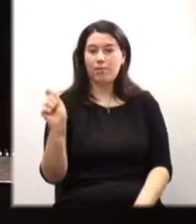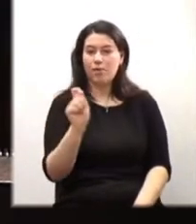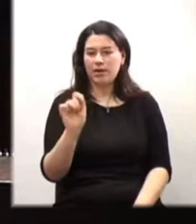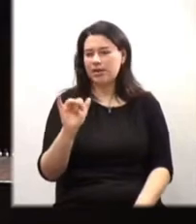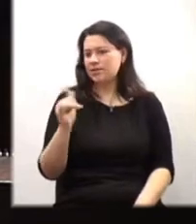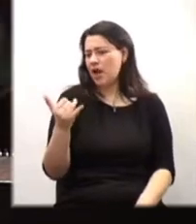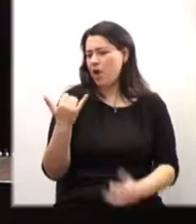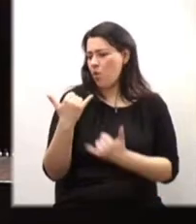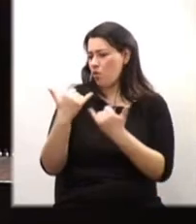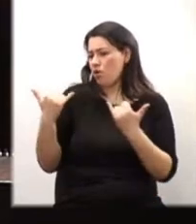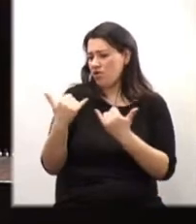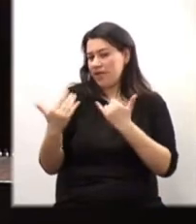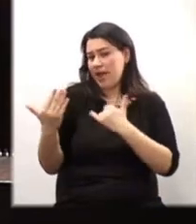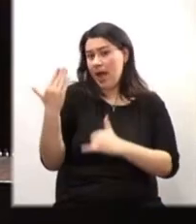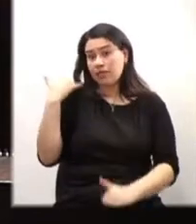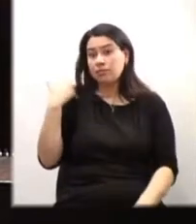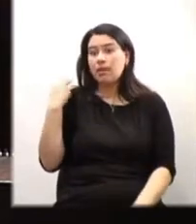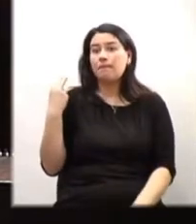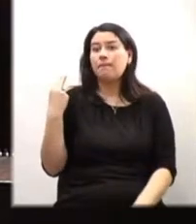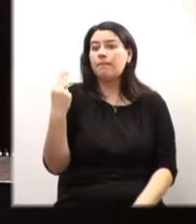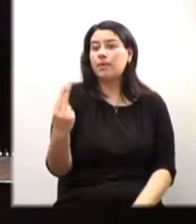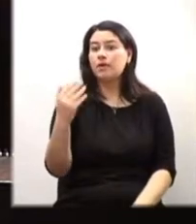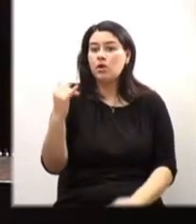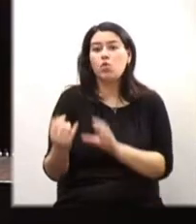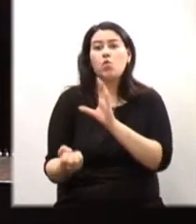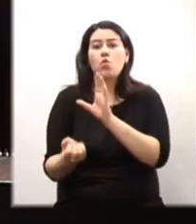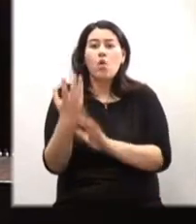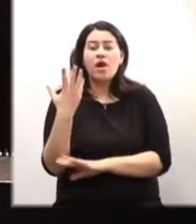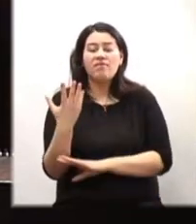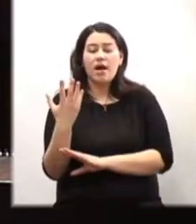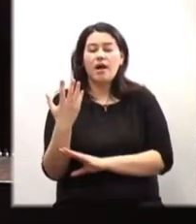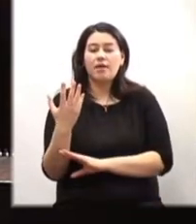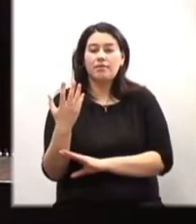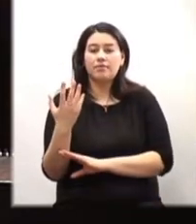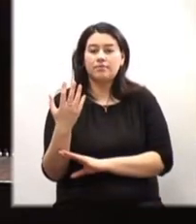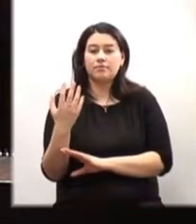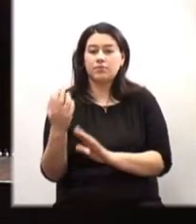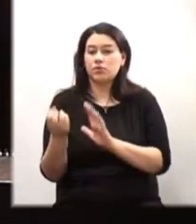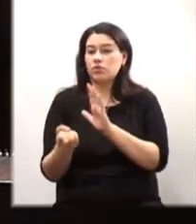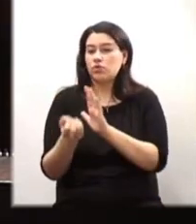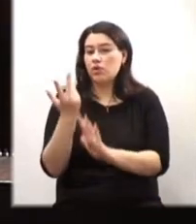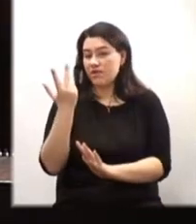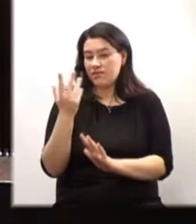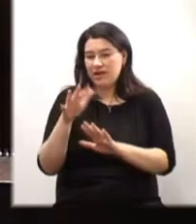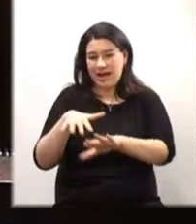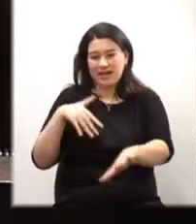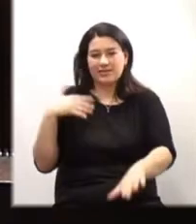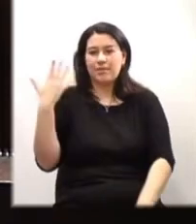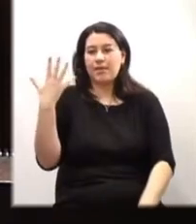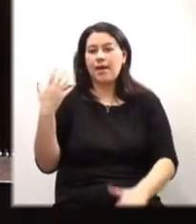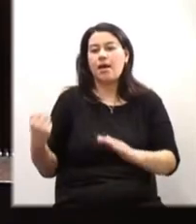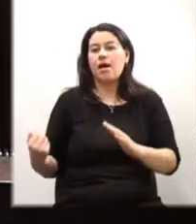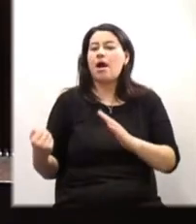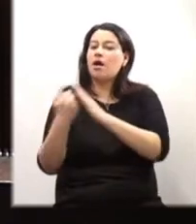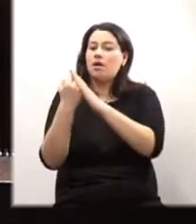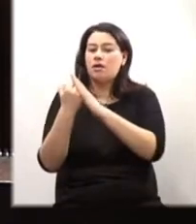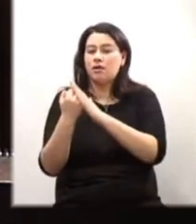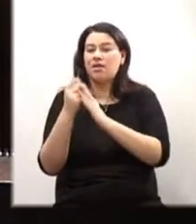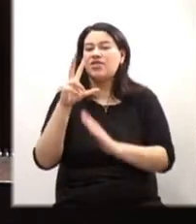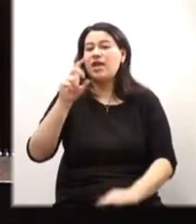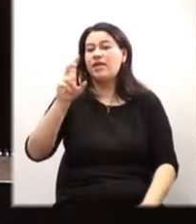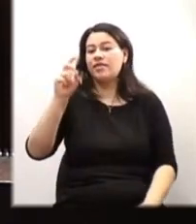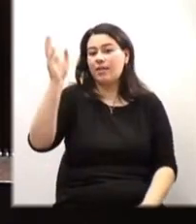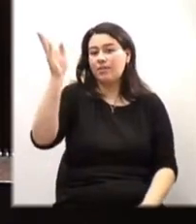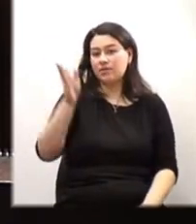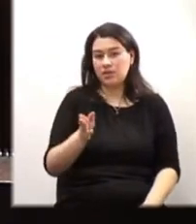unos días tuvimos que autorizar un nuevo aumento en la Asamblea General del tope de deuda, un